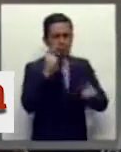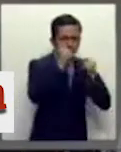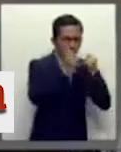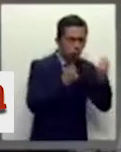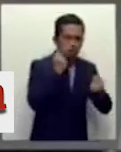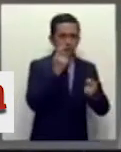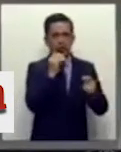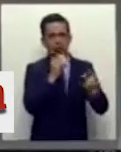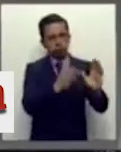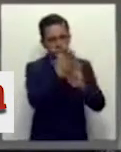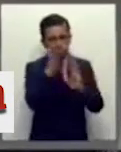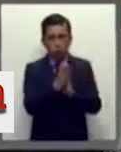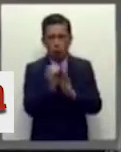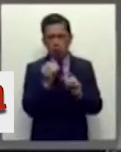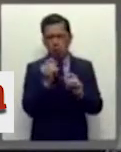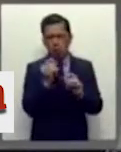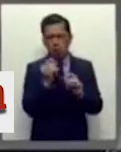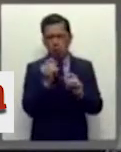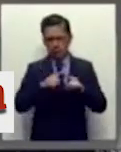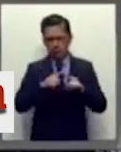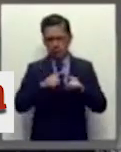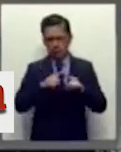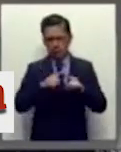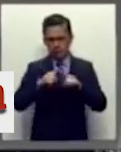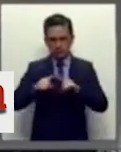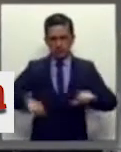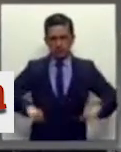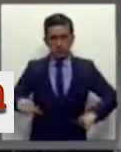demás actividades productivas, entre otras.